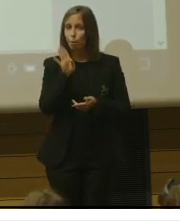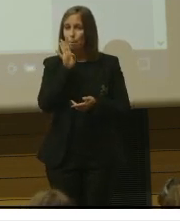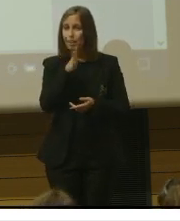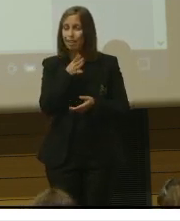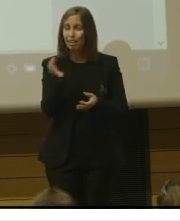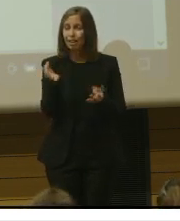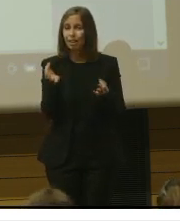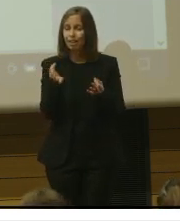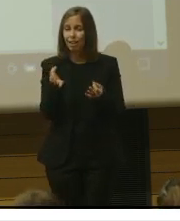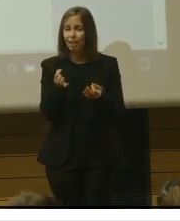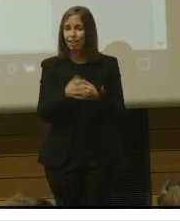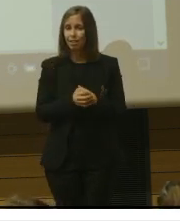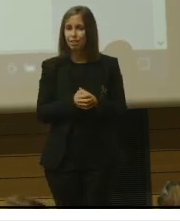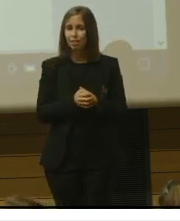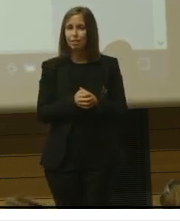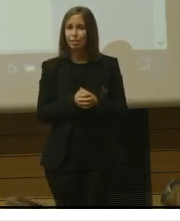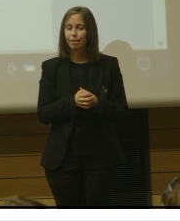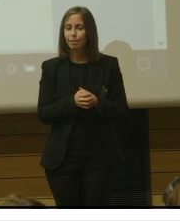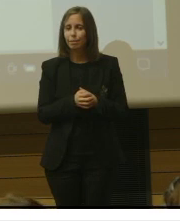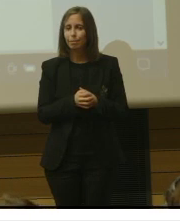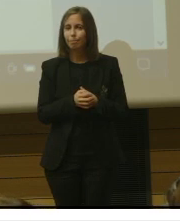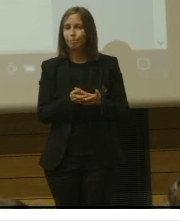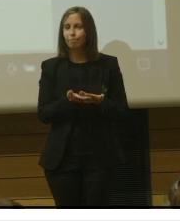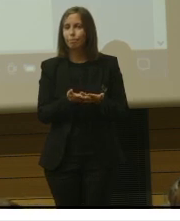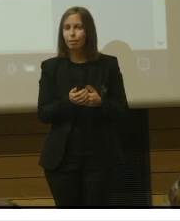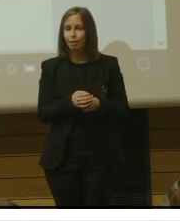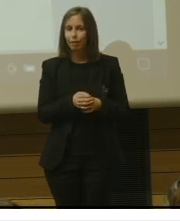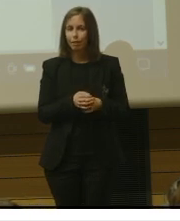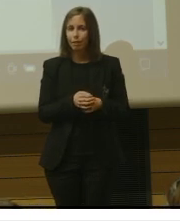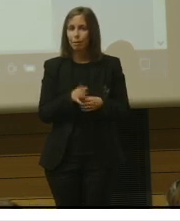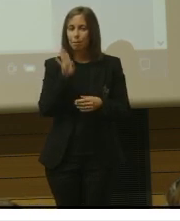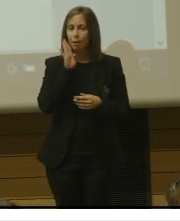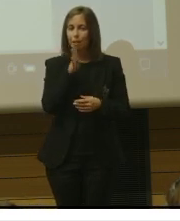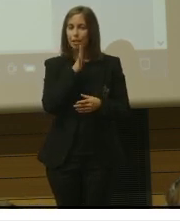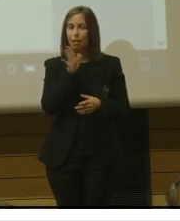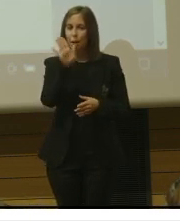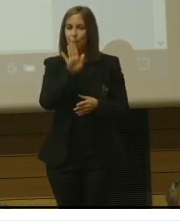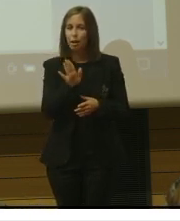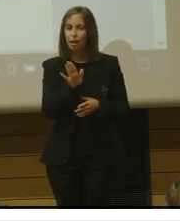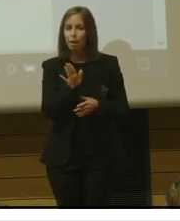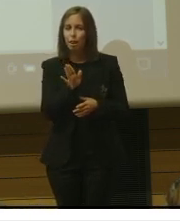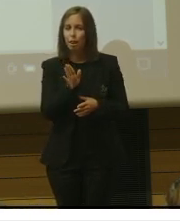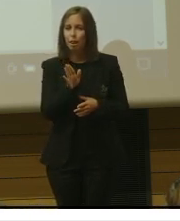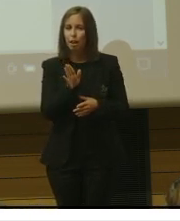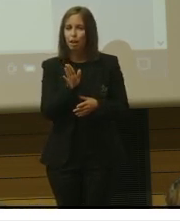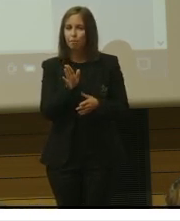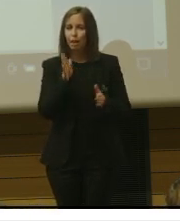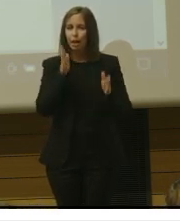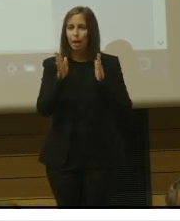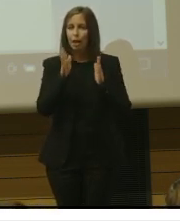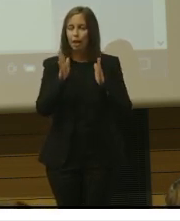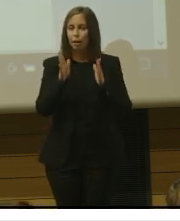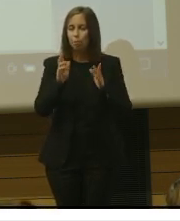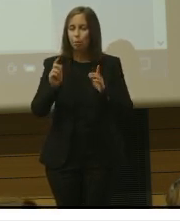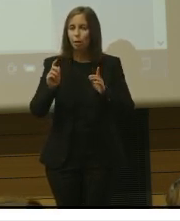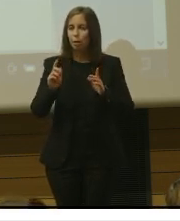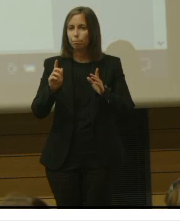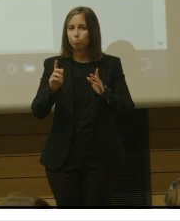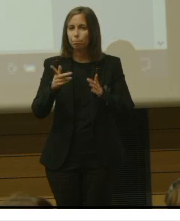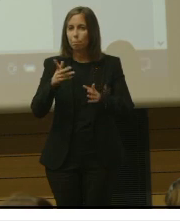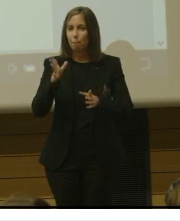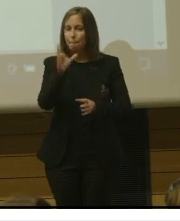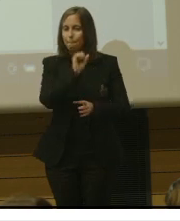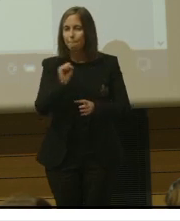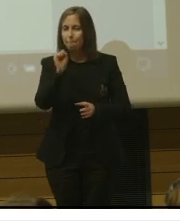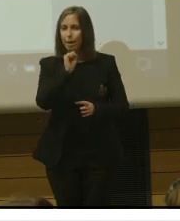qué es la maternidad y del mito de la maternidad, ¿no? Que se conoce como mito de Herbert, ¿no? Que la maternidad es el momento de máxima explosión en la vida de una mujer y que todo es